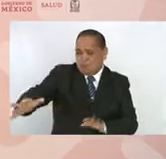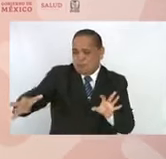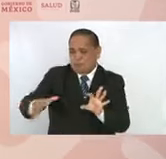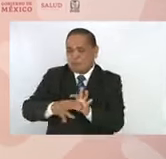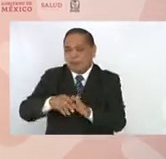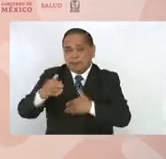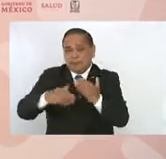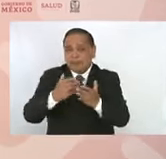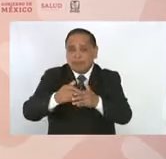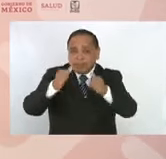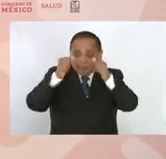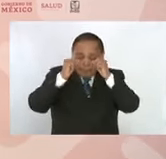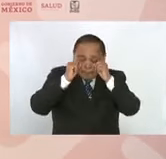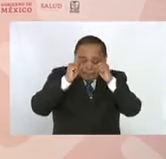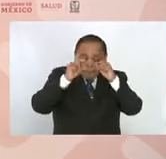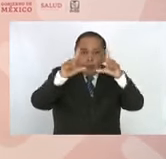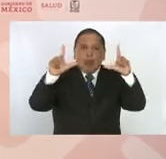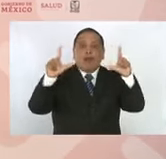visión.